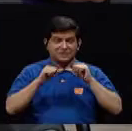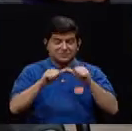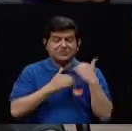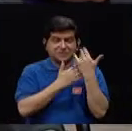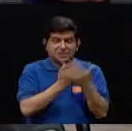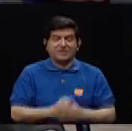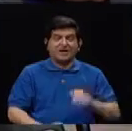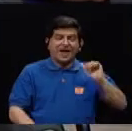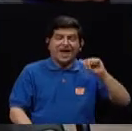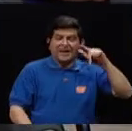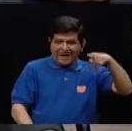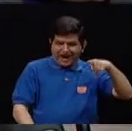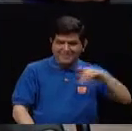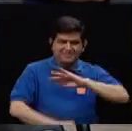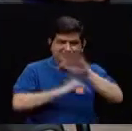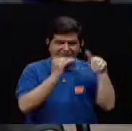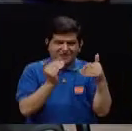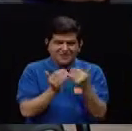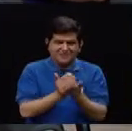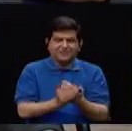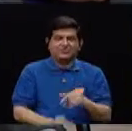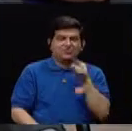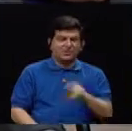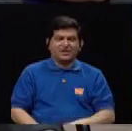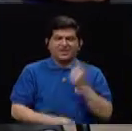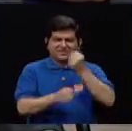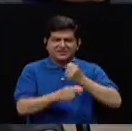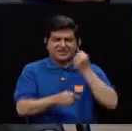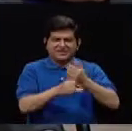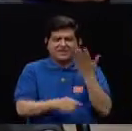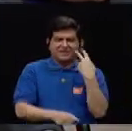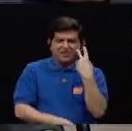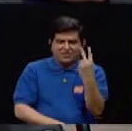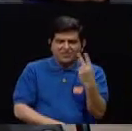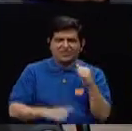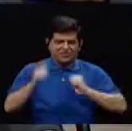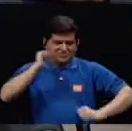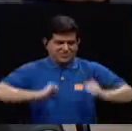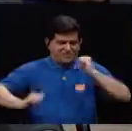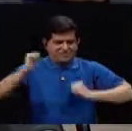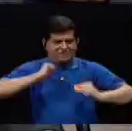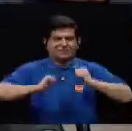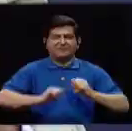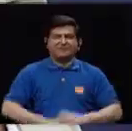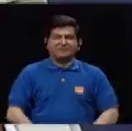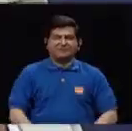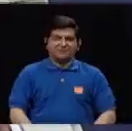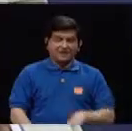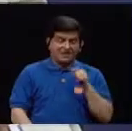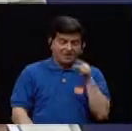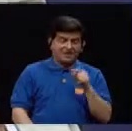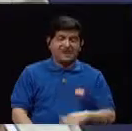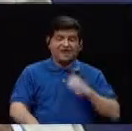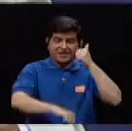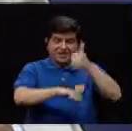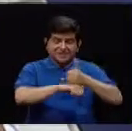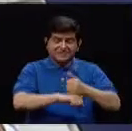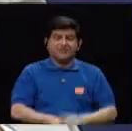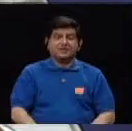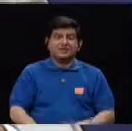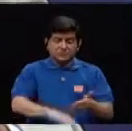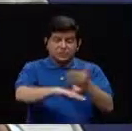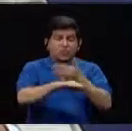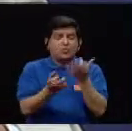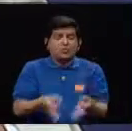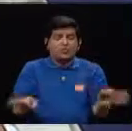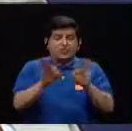de Alejandra Portillo y de toda esta creación audiovisual y teatral que pues marca un progreso